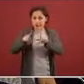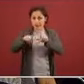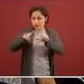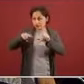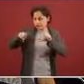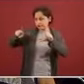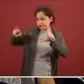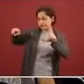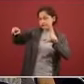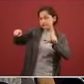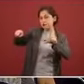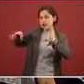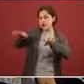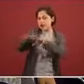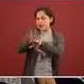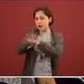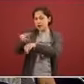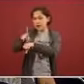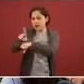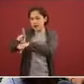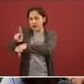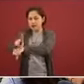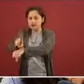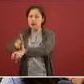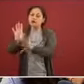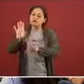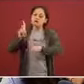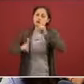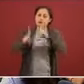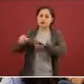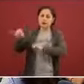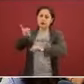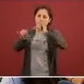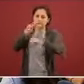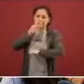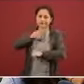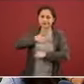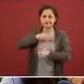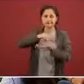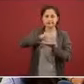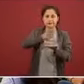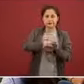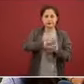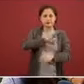este número de defunciones que ocurren todos los días. La siguiente.